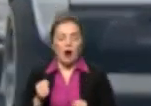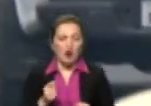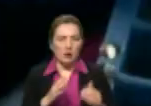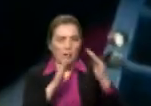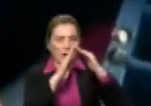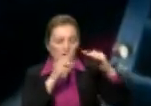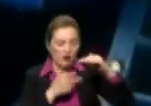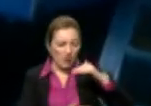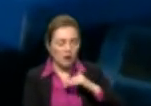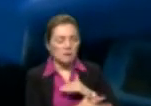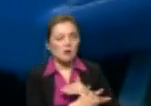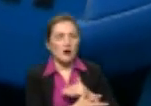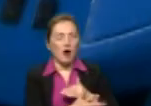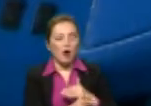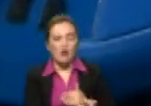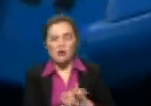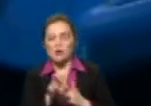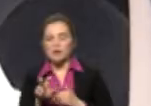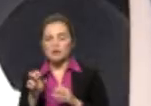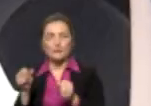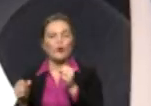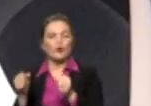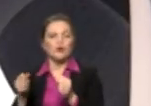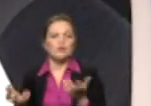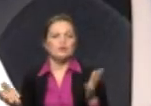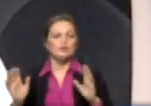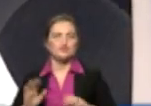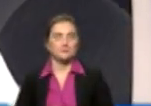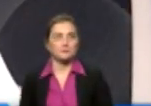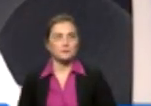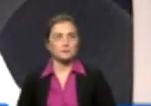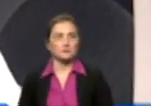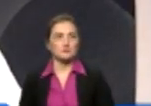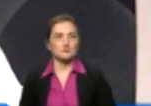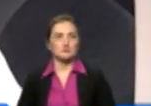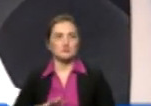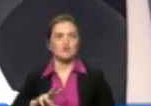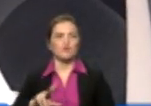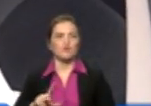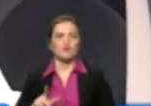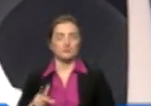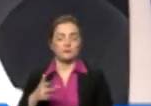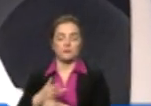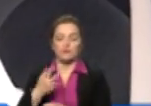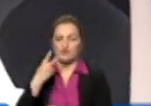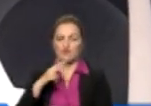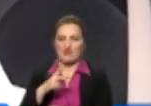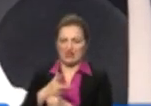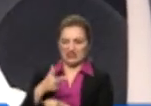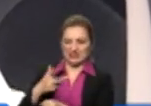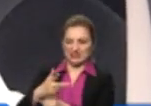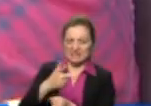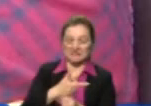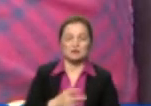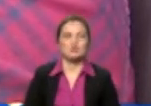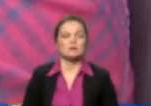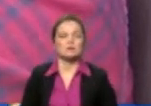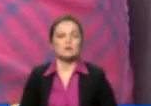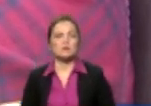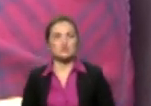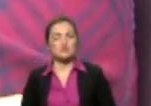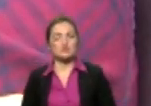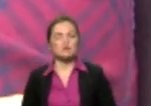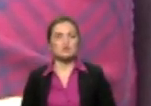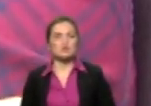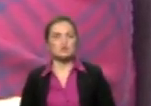sus casas y se transporten en buses. Porque chuta, se ve muchos robos de las cámaras del ojo de águila y esas cosas. No